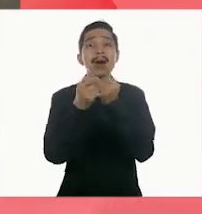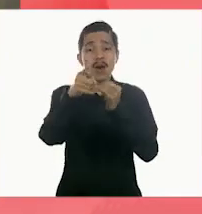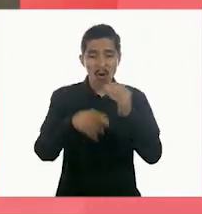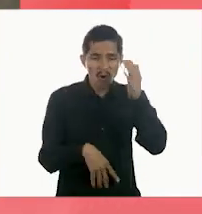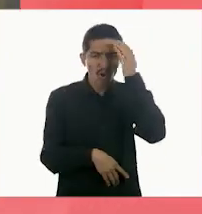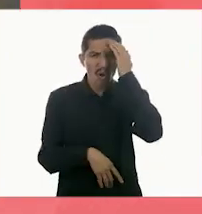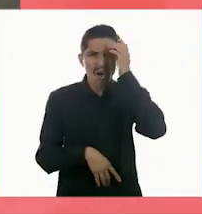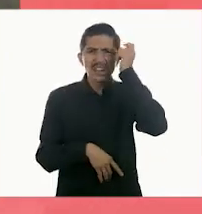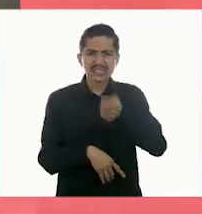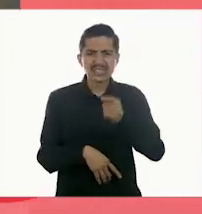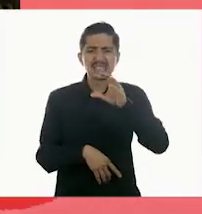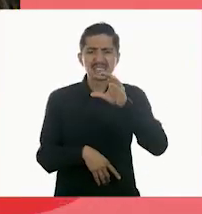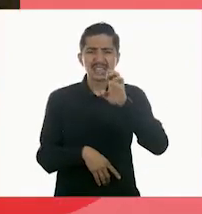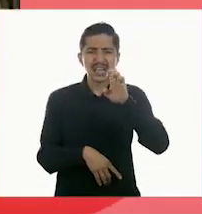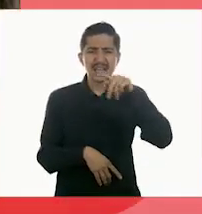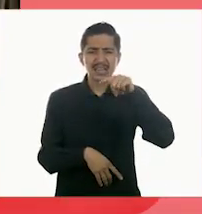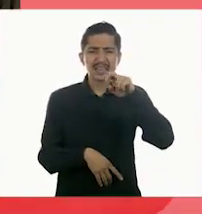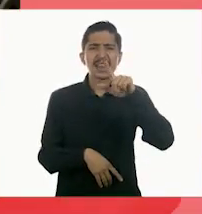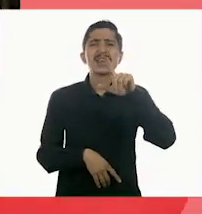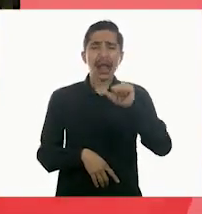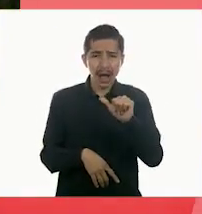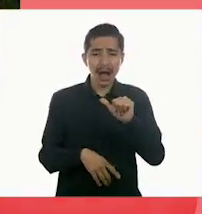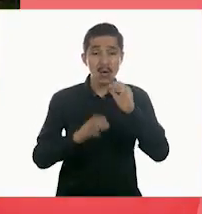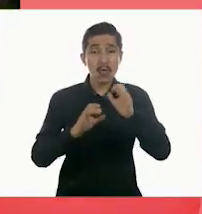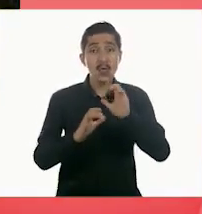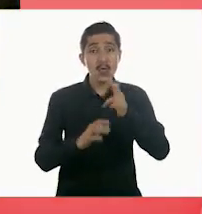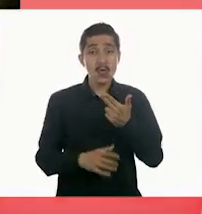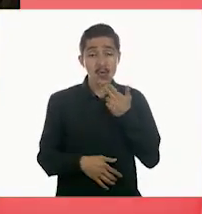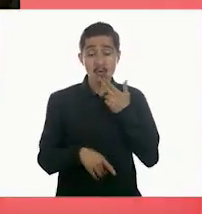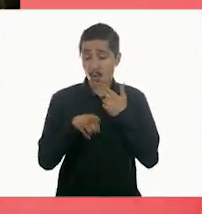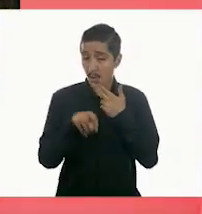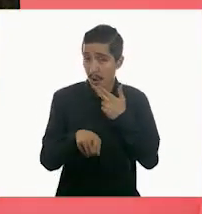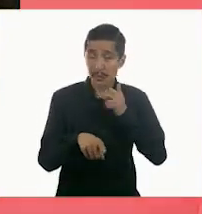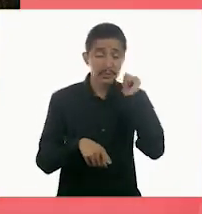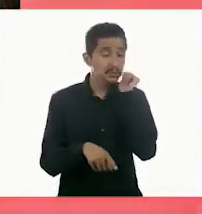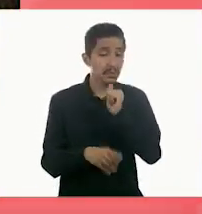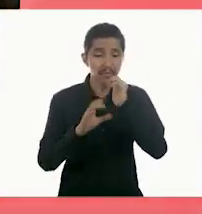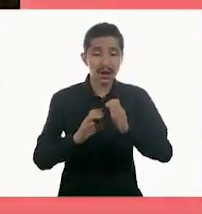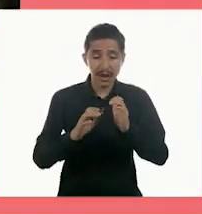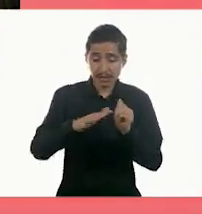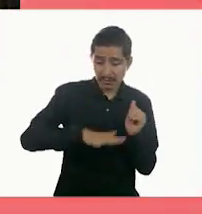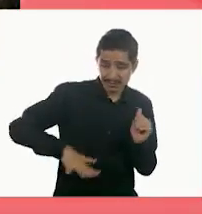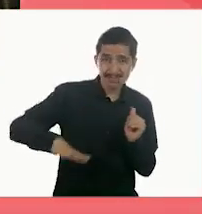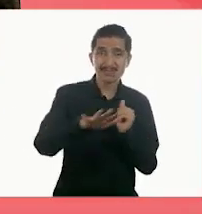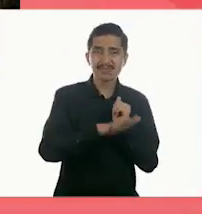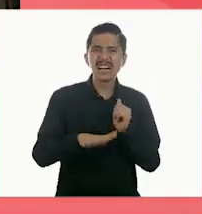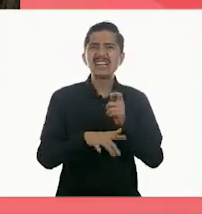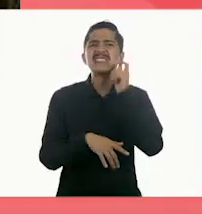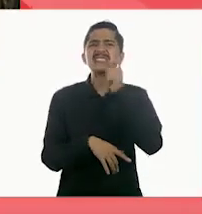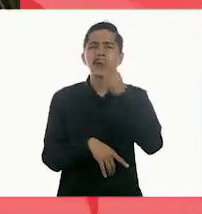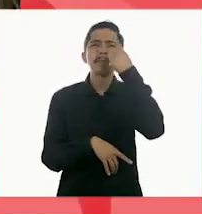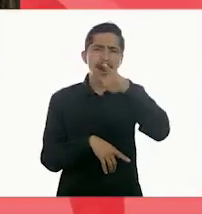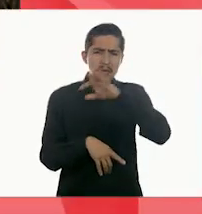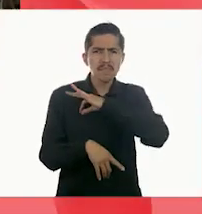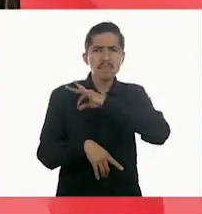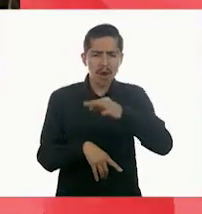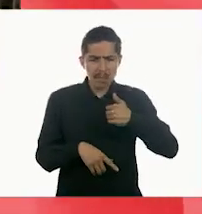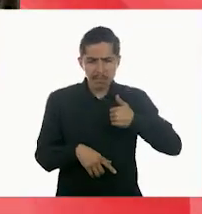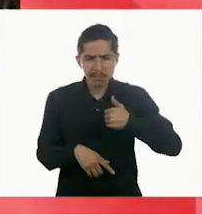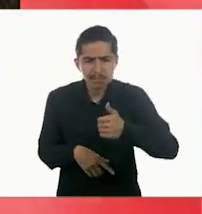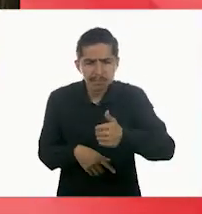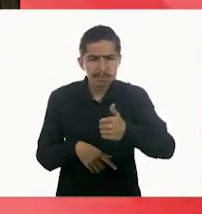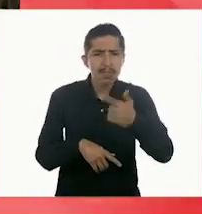pantanos de Centla, área natural protegida y reserva de la biosfera, es un motivo especial para desplazarse a esta